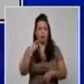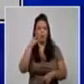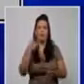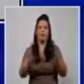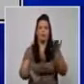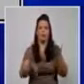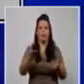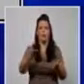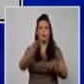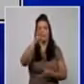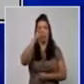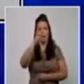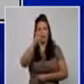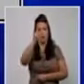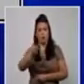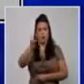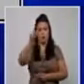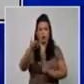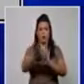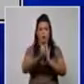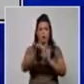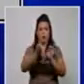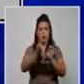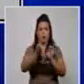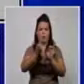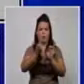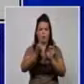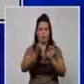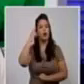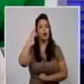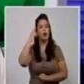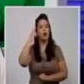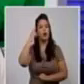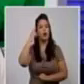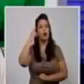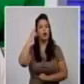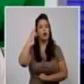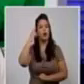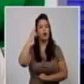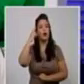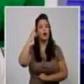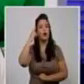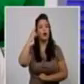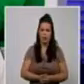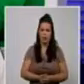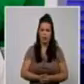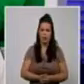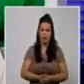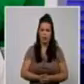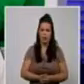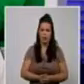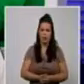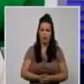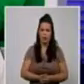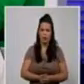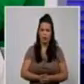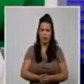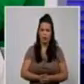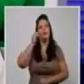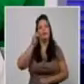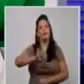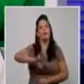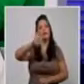han confirmado. Acuérdense que ese es el denominador, cómo se saca la letalidad. Pero de todas formas es una